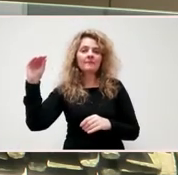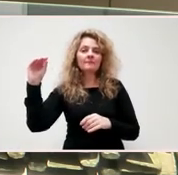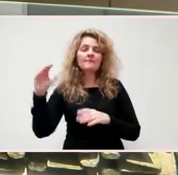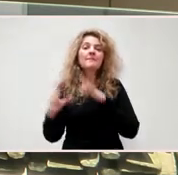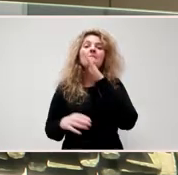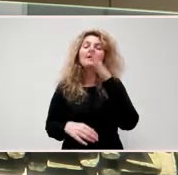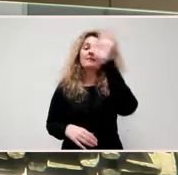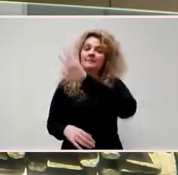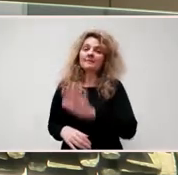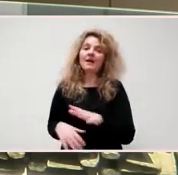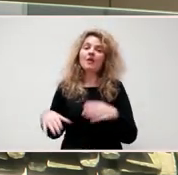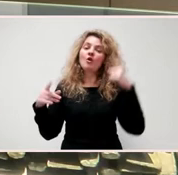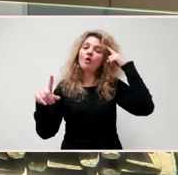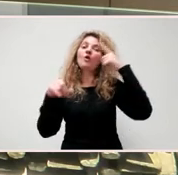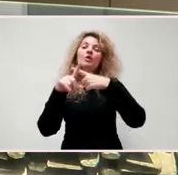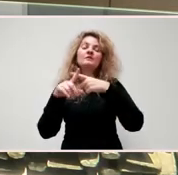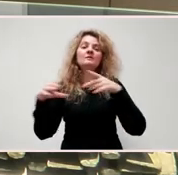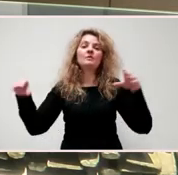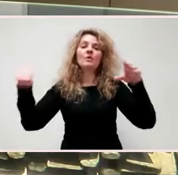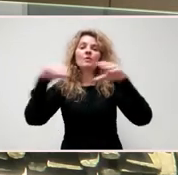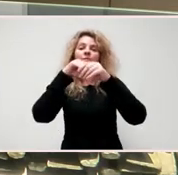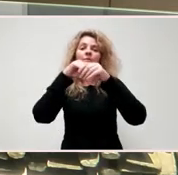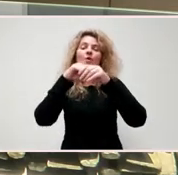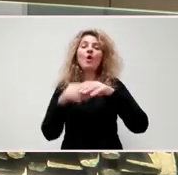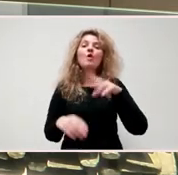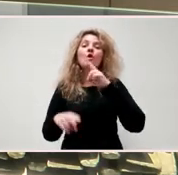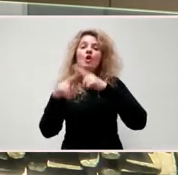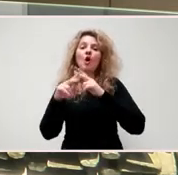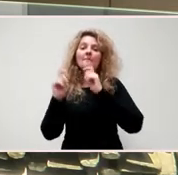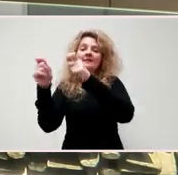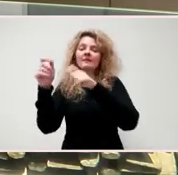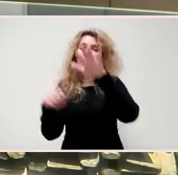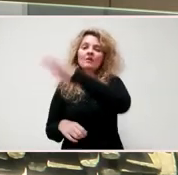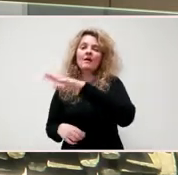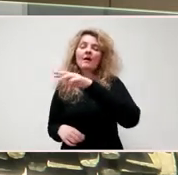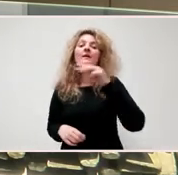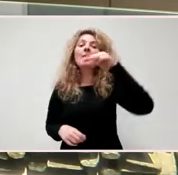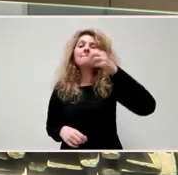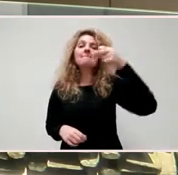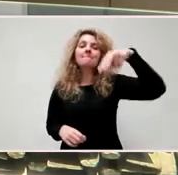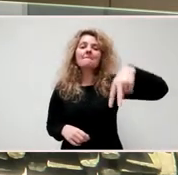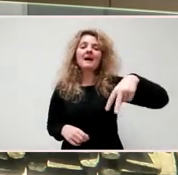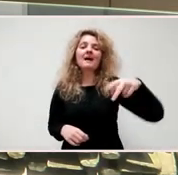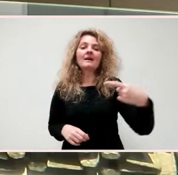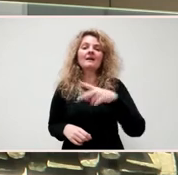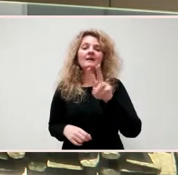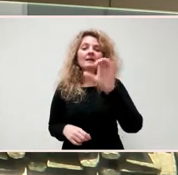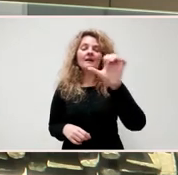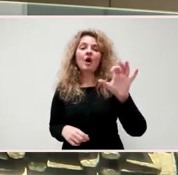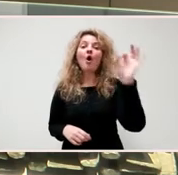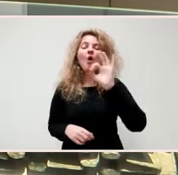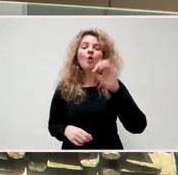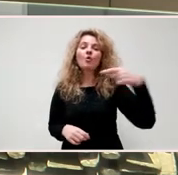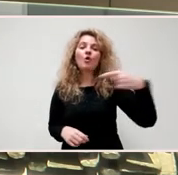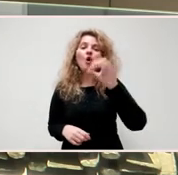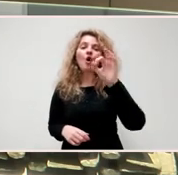rebaixe para tal efecto, para ser enmangada. Esta é a zona que se chama de mangue ou gorxa. Este tipo de